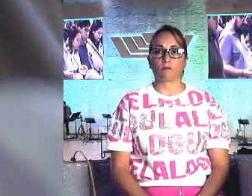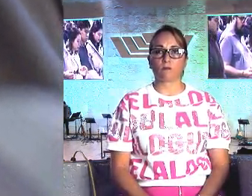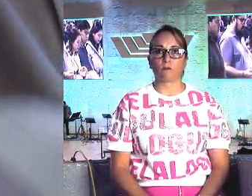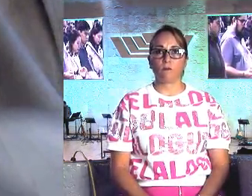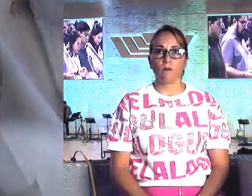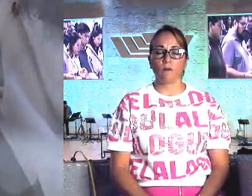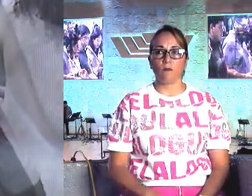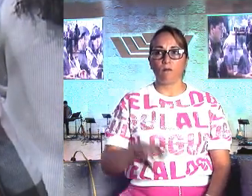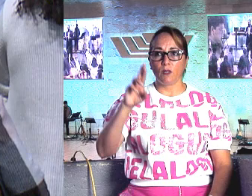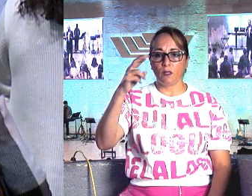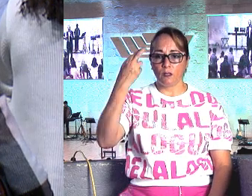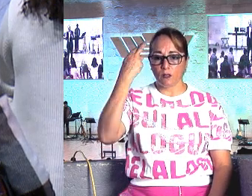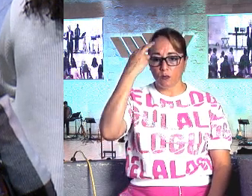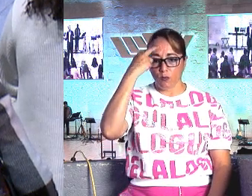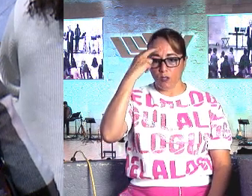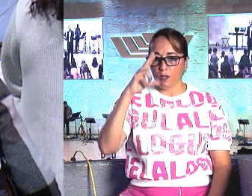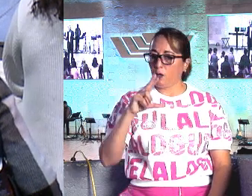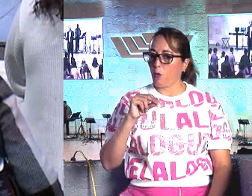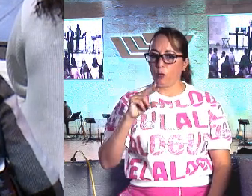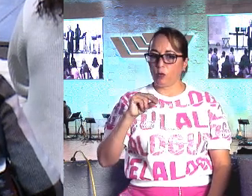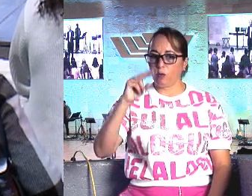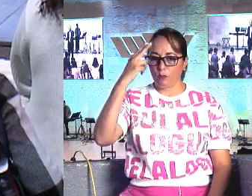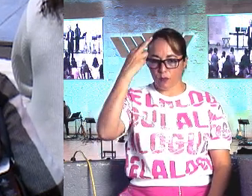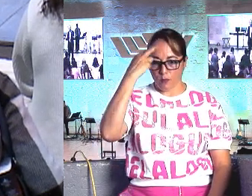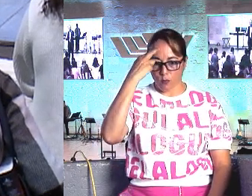me acuerde o no me acuerde de ellas.